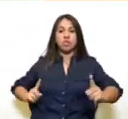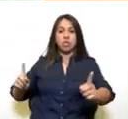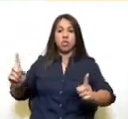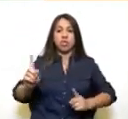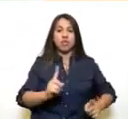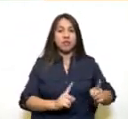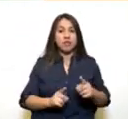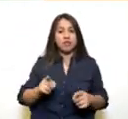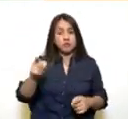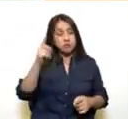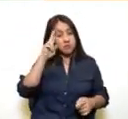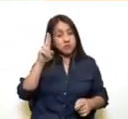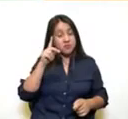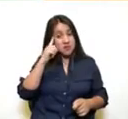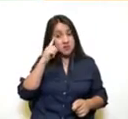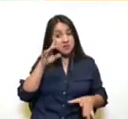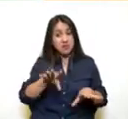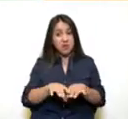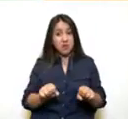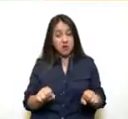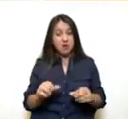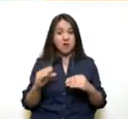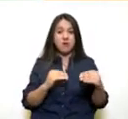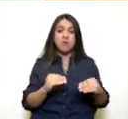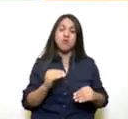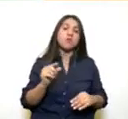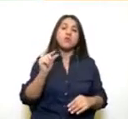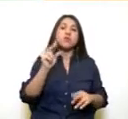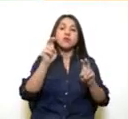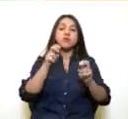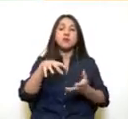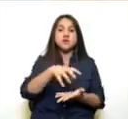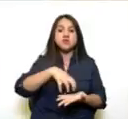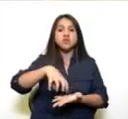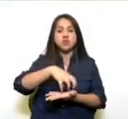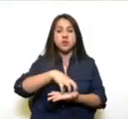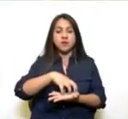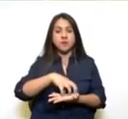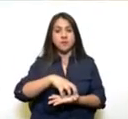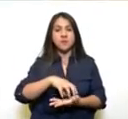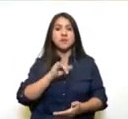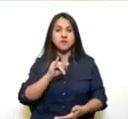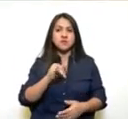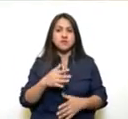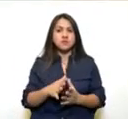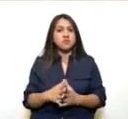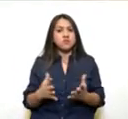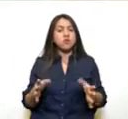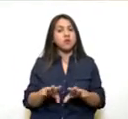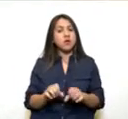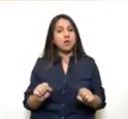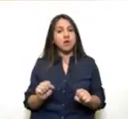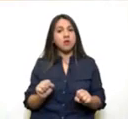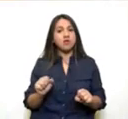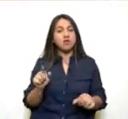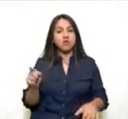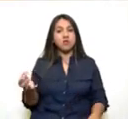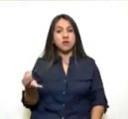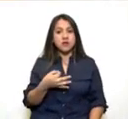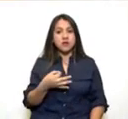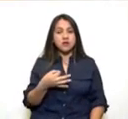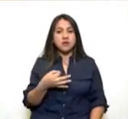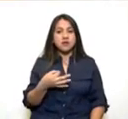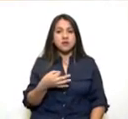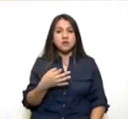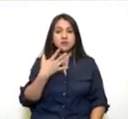dice hablemos un poco el tema de la ciudad sí estoy muy de acuerdo con él porque